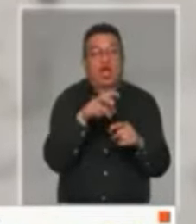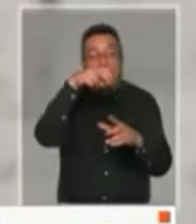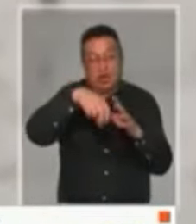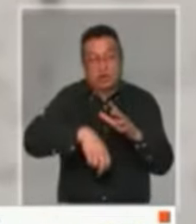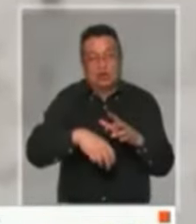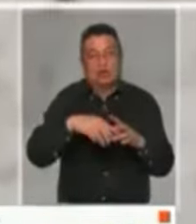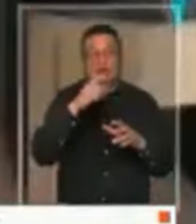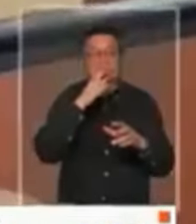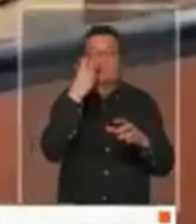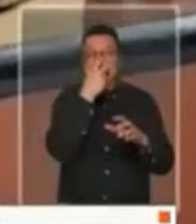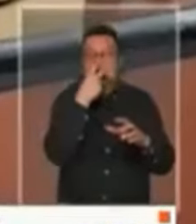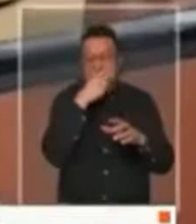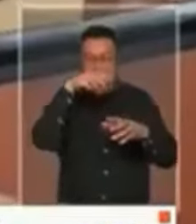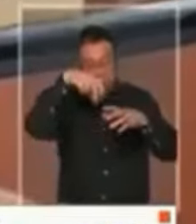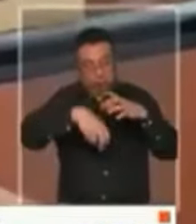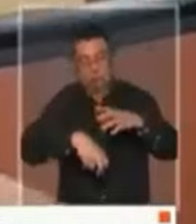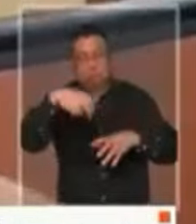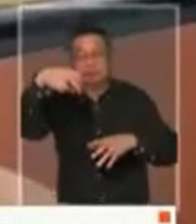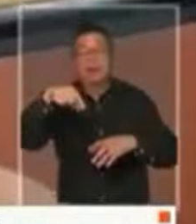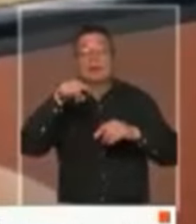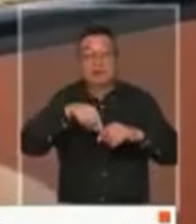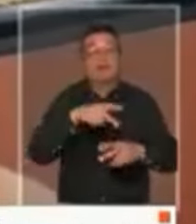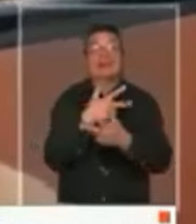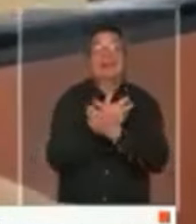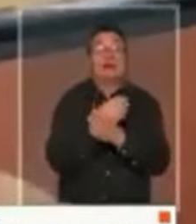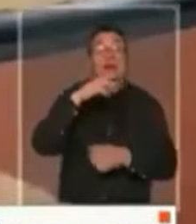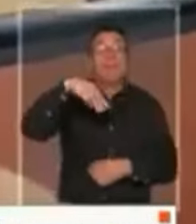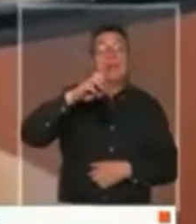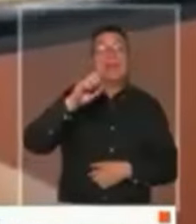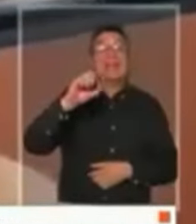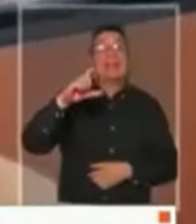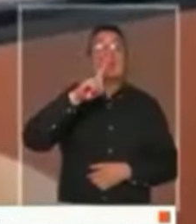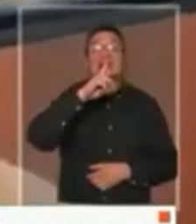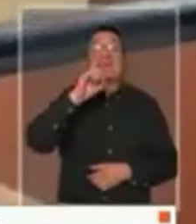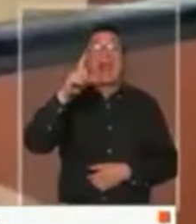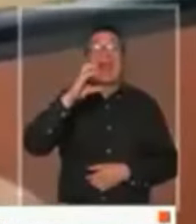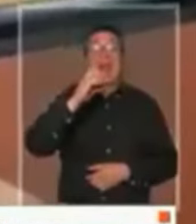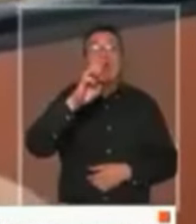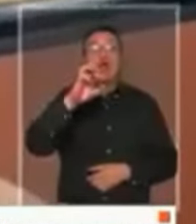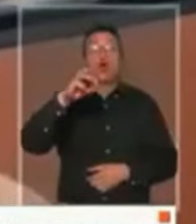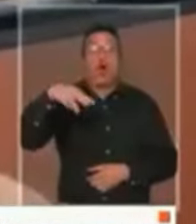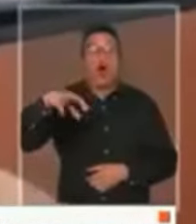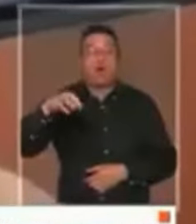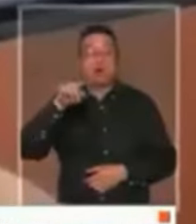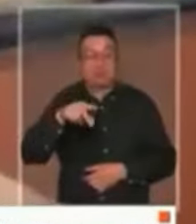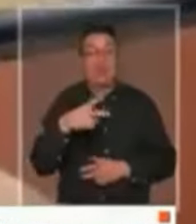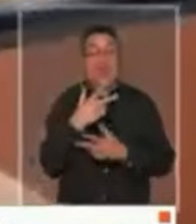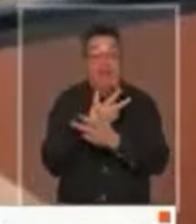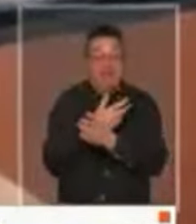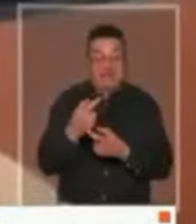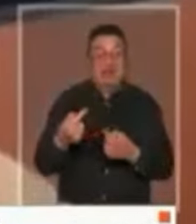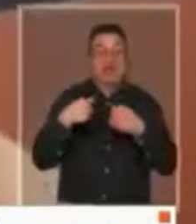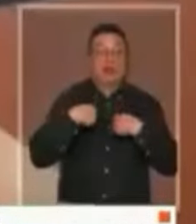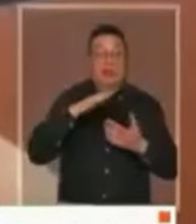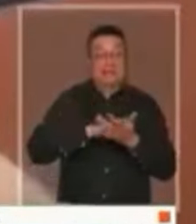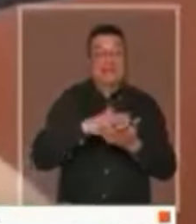cromo hexavalente. Es la forma tóxica del metal cromo y tiene un efecto bastante dañino en la salud y genera